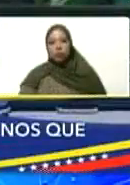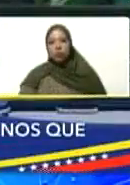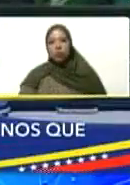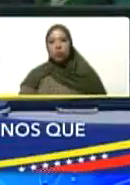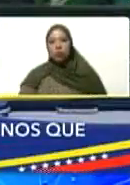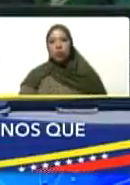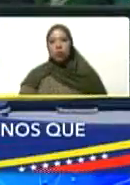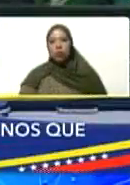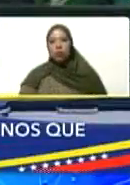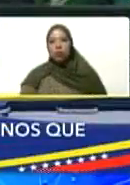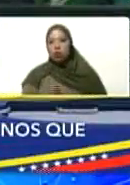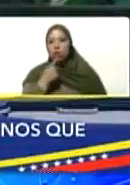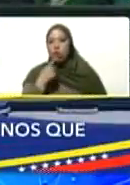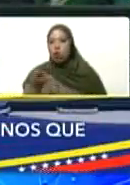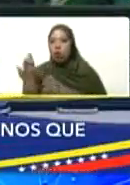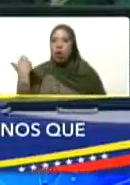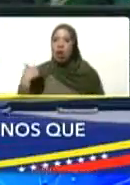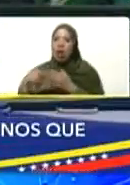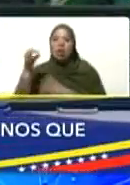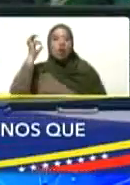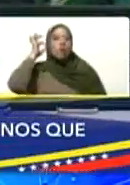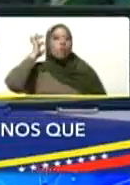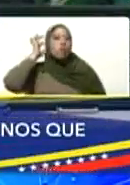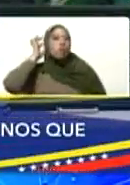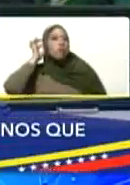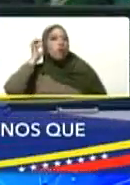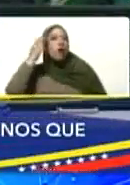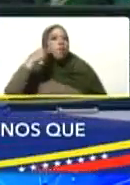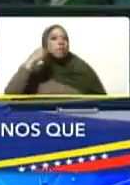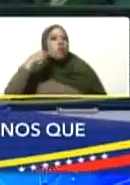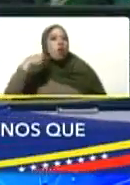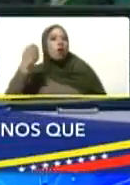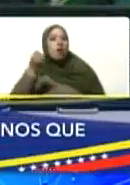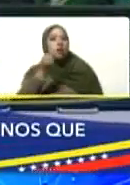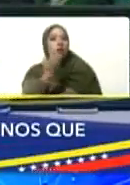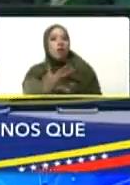Lo dijo Juana Ramírez, la avanzadora, desde esta tierra monaguense.